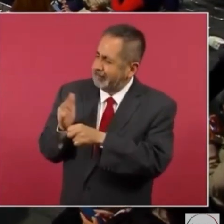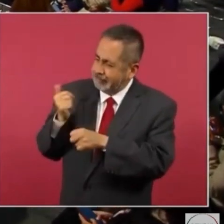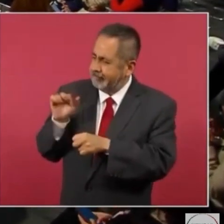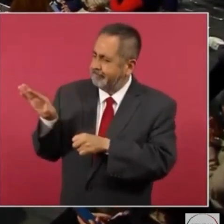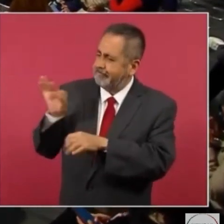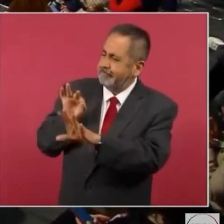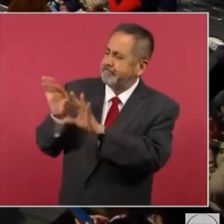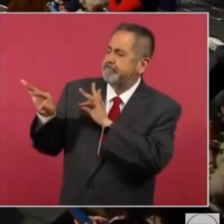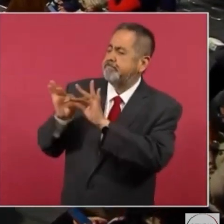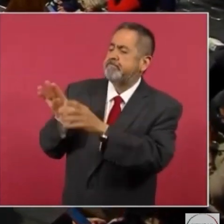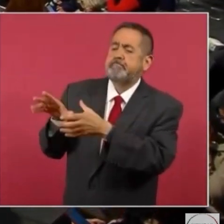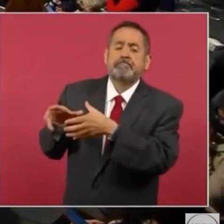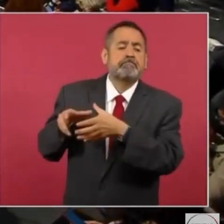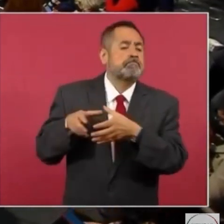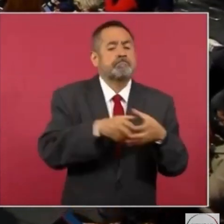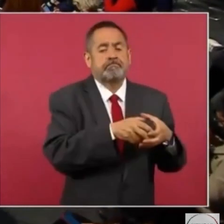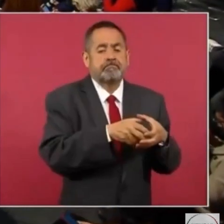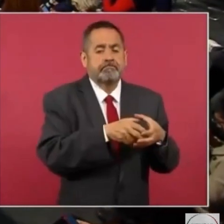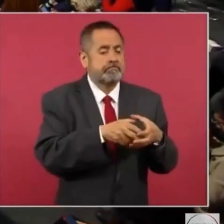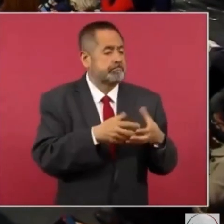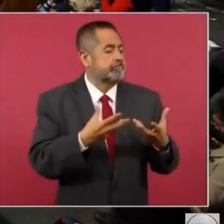economistas,